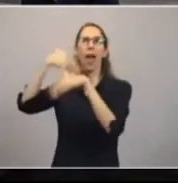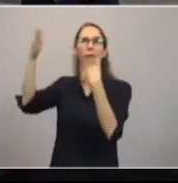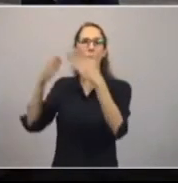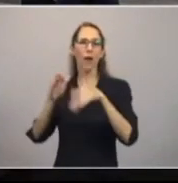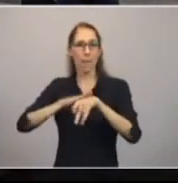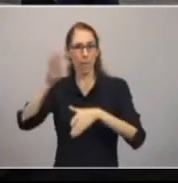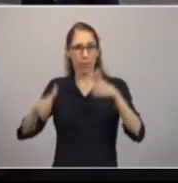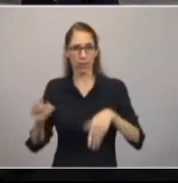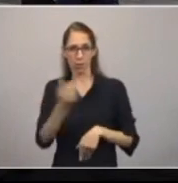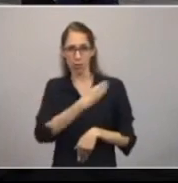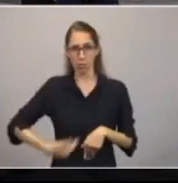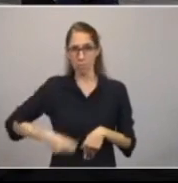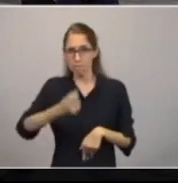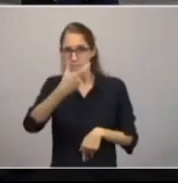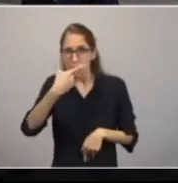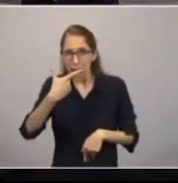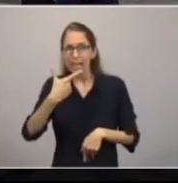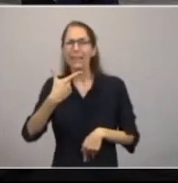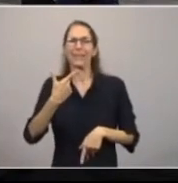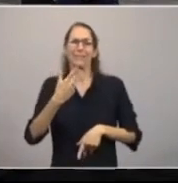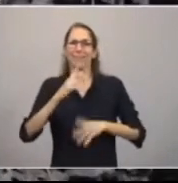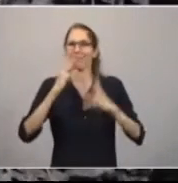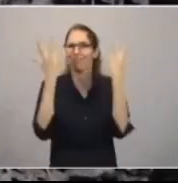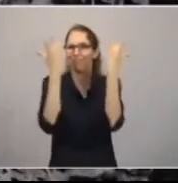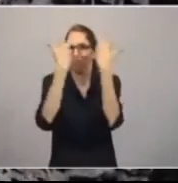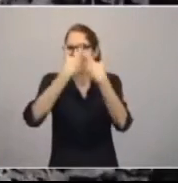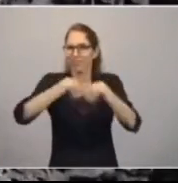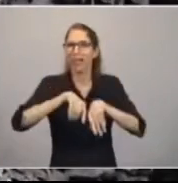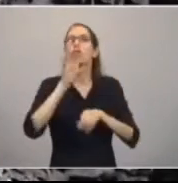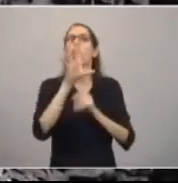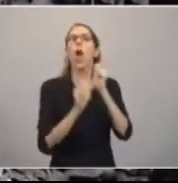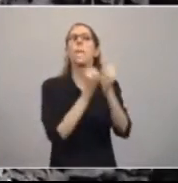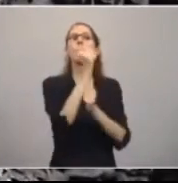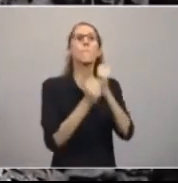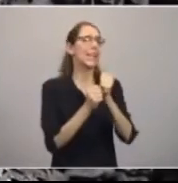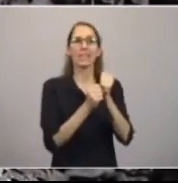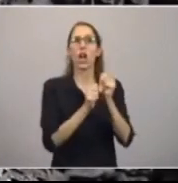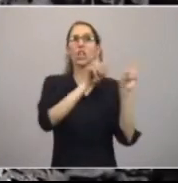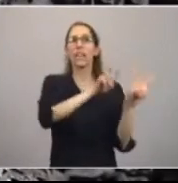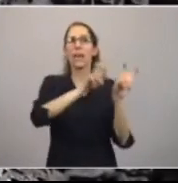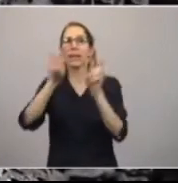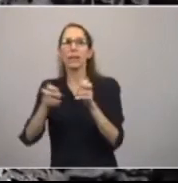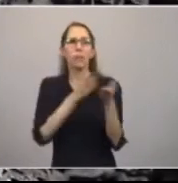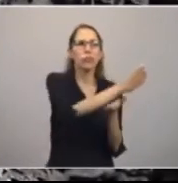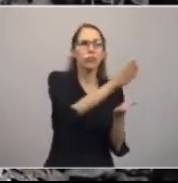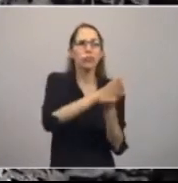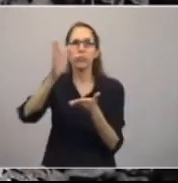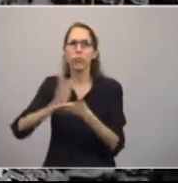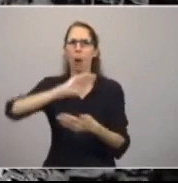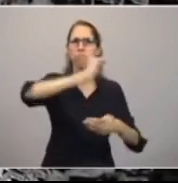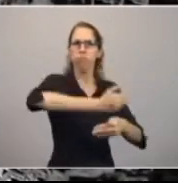Indiscriminadamente, durante el gobierno de Macri, empezaron a fundir, no empresas, ramas enteras de la producción argentina.